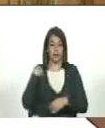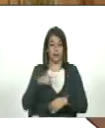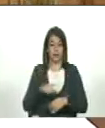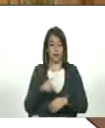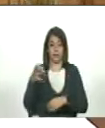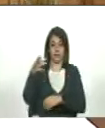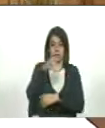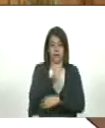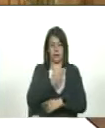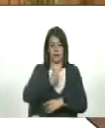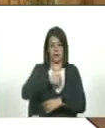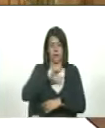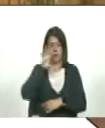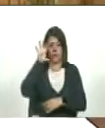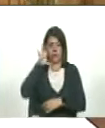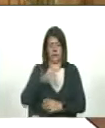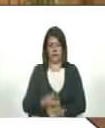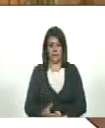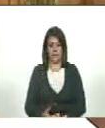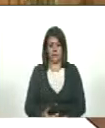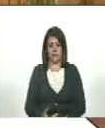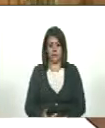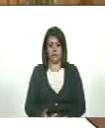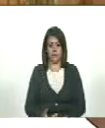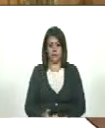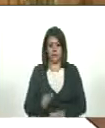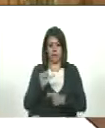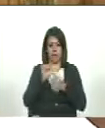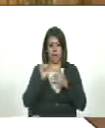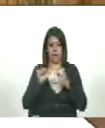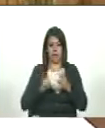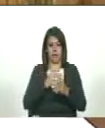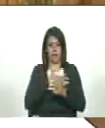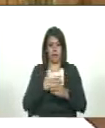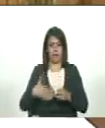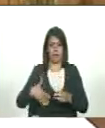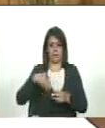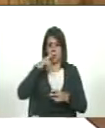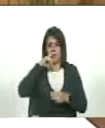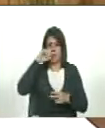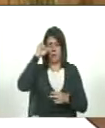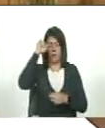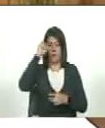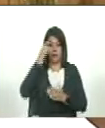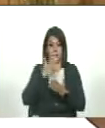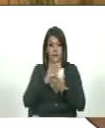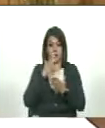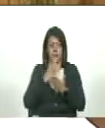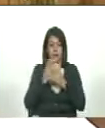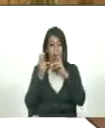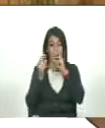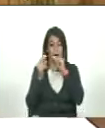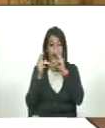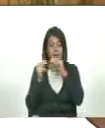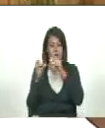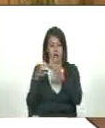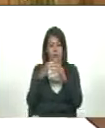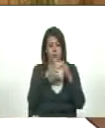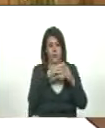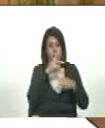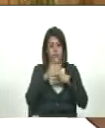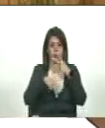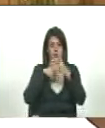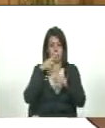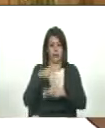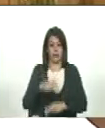ese logro para nuestra patria. Un aspecto que el presidente Nicolás Maduro, siempre en conversación con los sectores